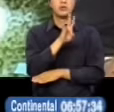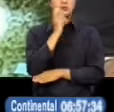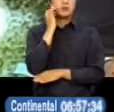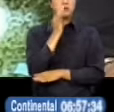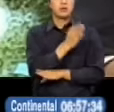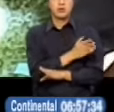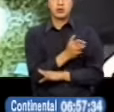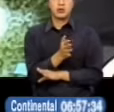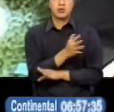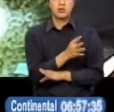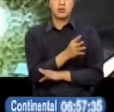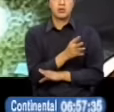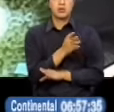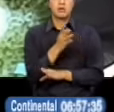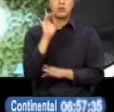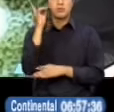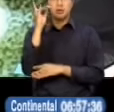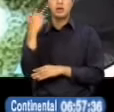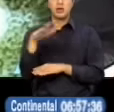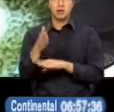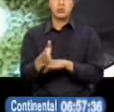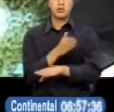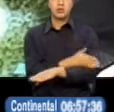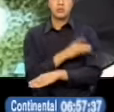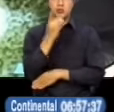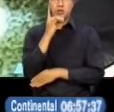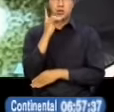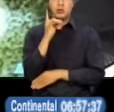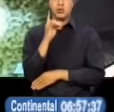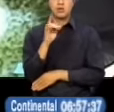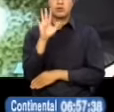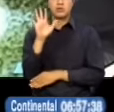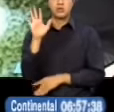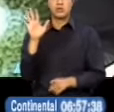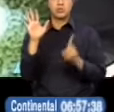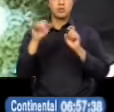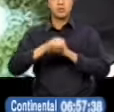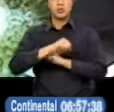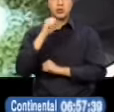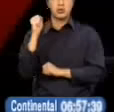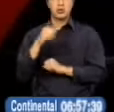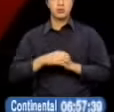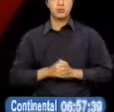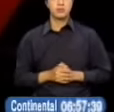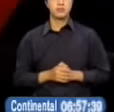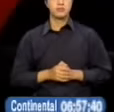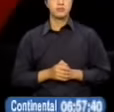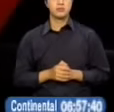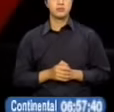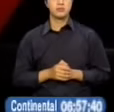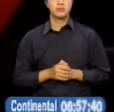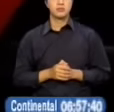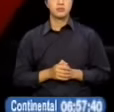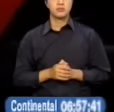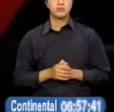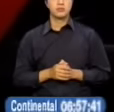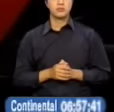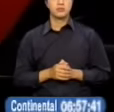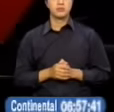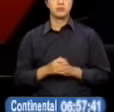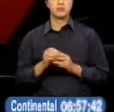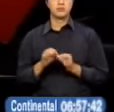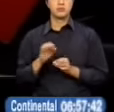días mínimos nosotros hicimos en bolivia 51 que estamos a la altura